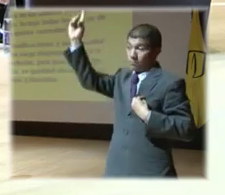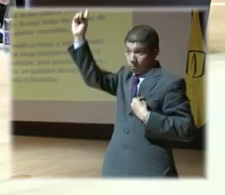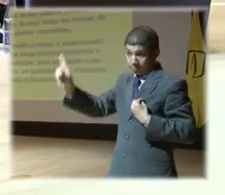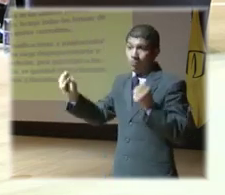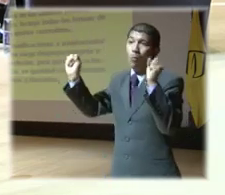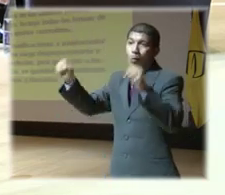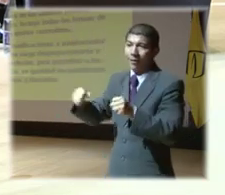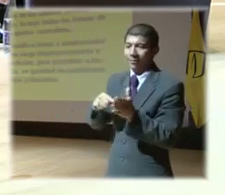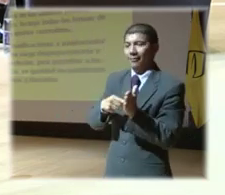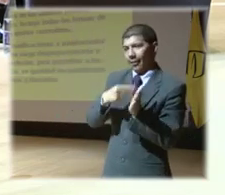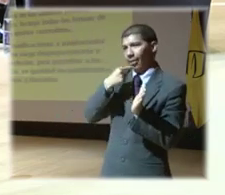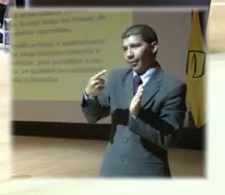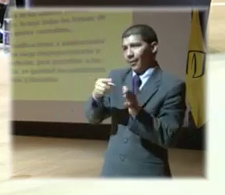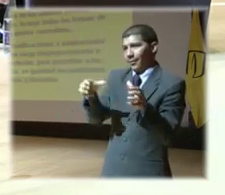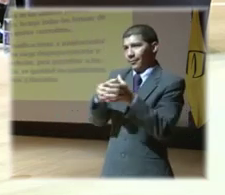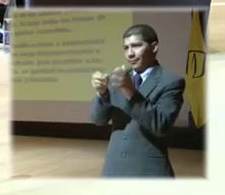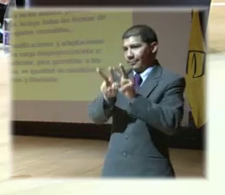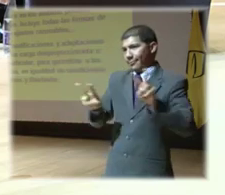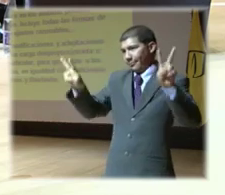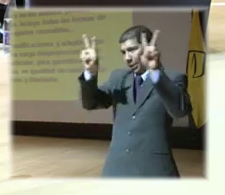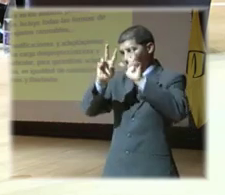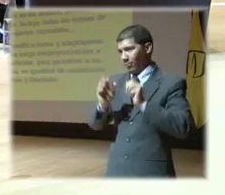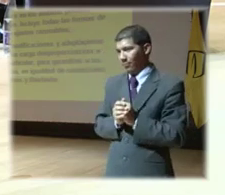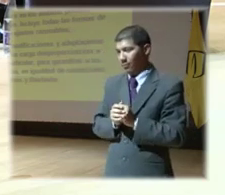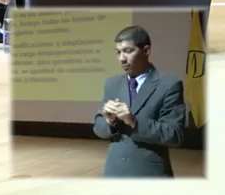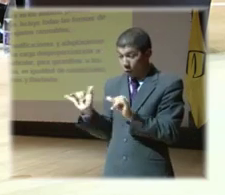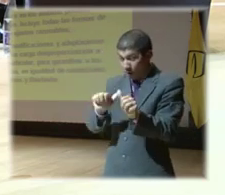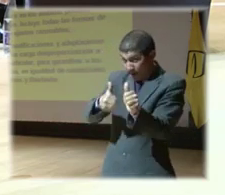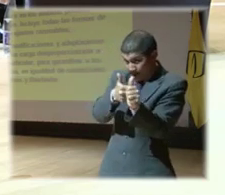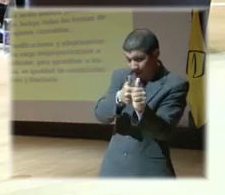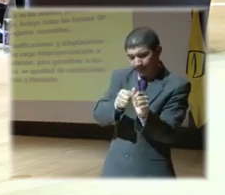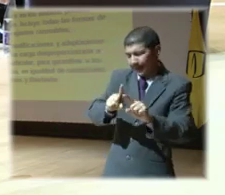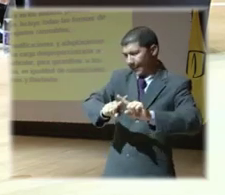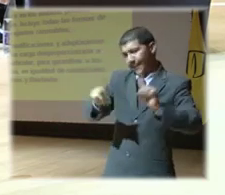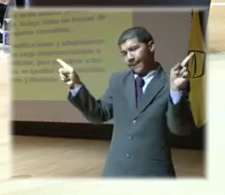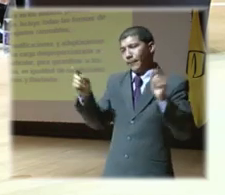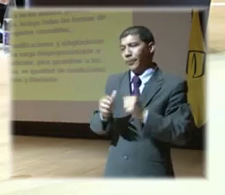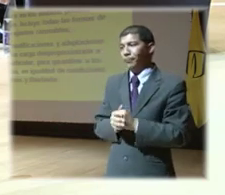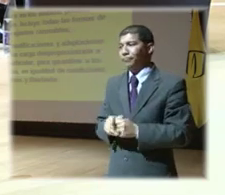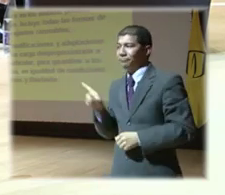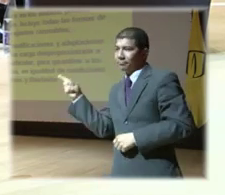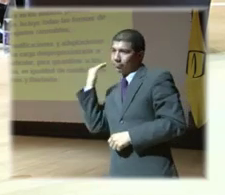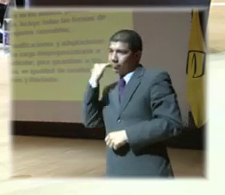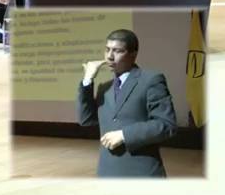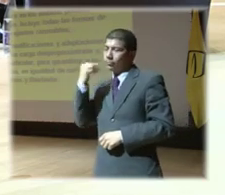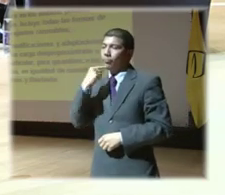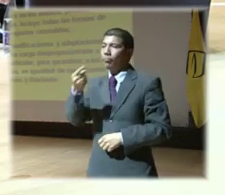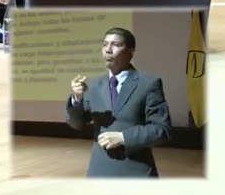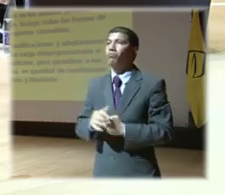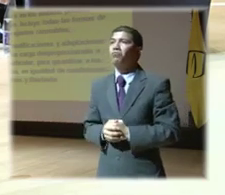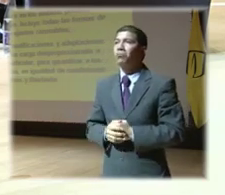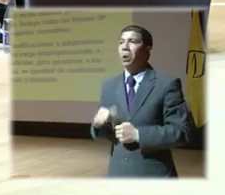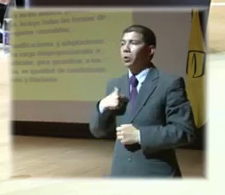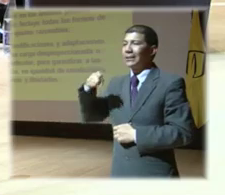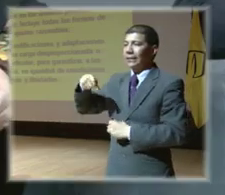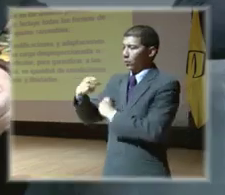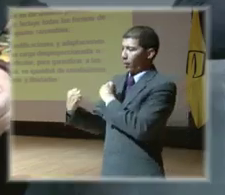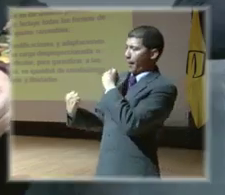las diferentes decisiones. Yo puedo tener un apoyo distinto para abrir una cuenta bancaria que para entrar a un colegio o